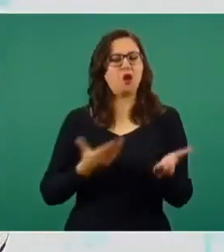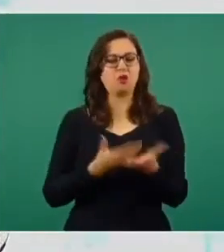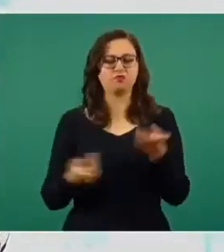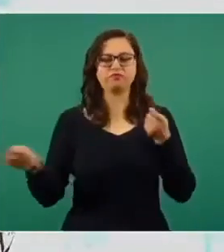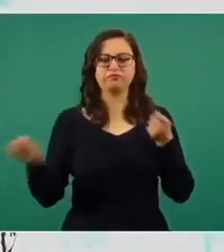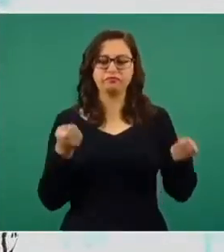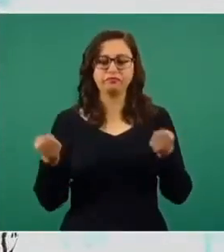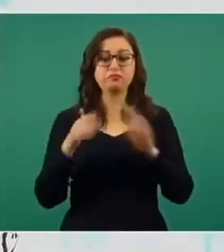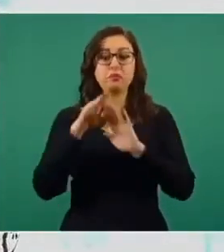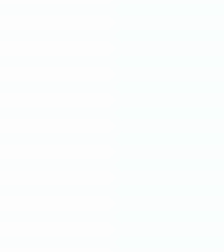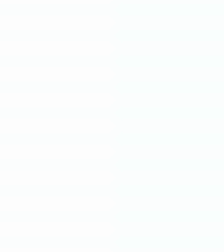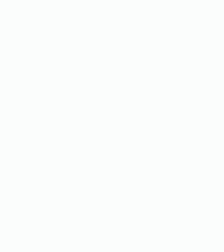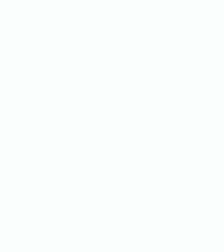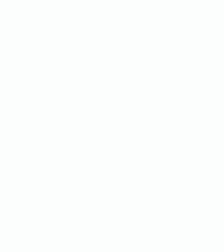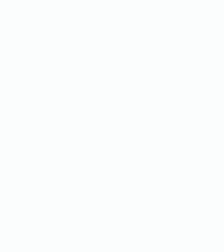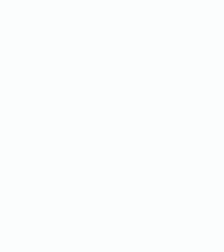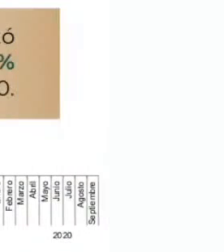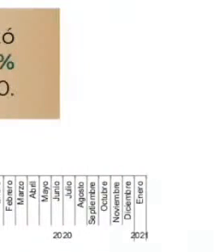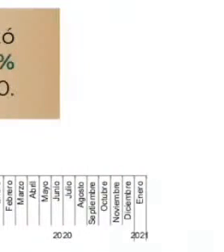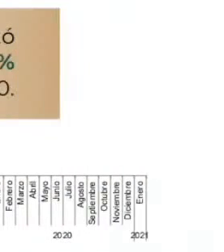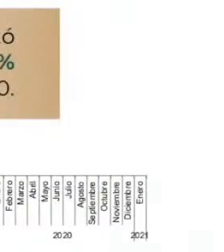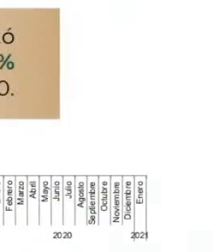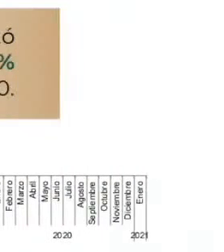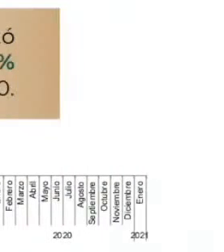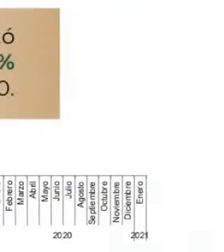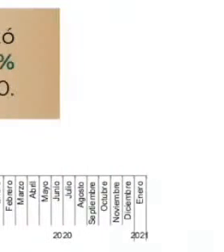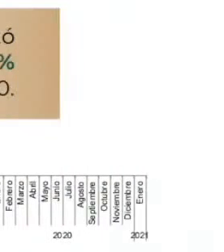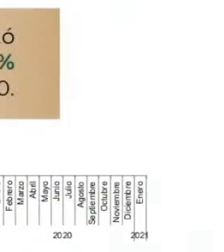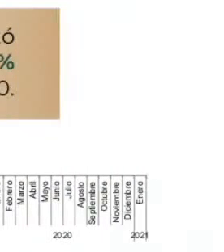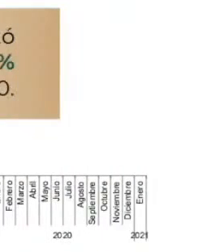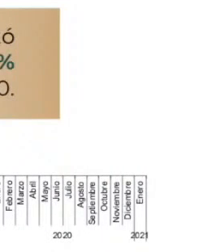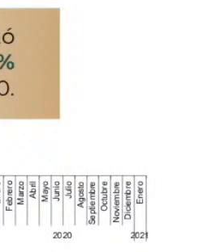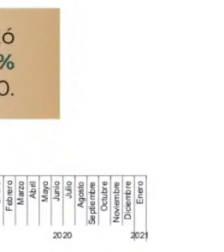cual registró una reducción del